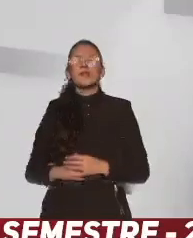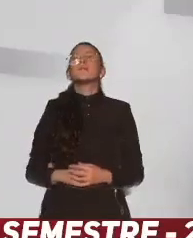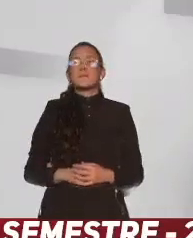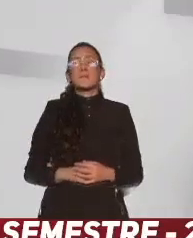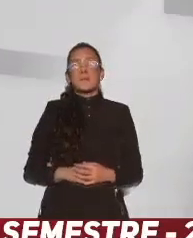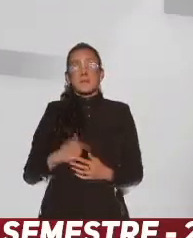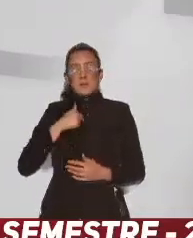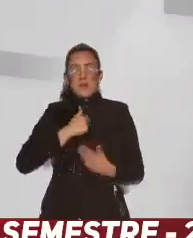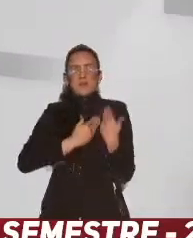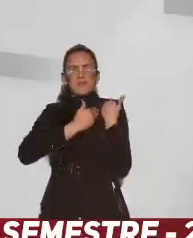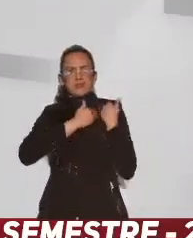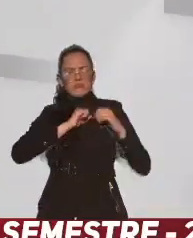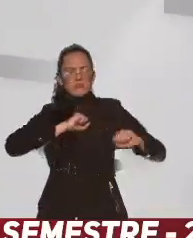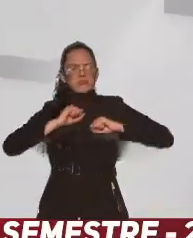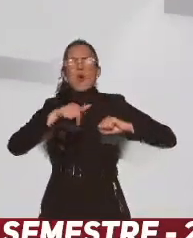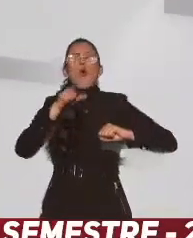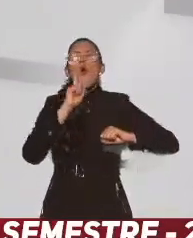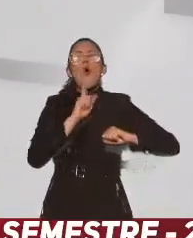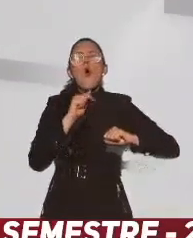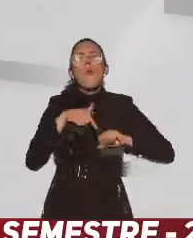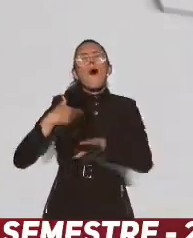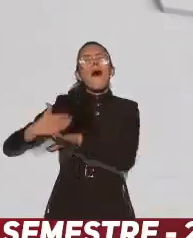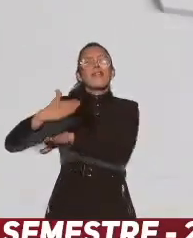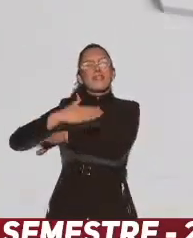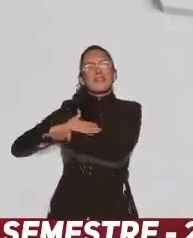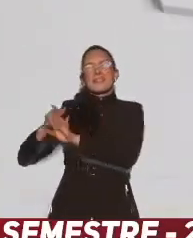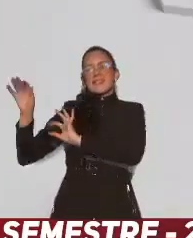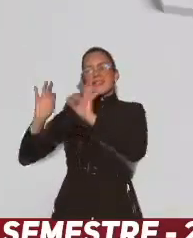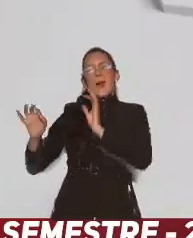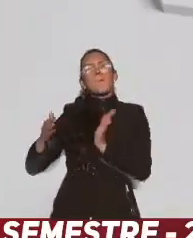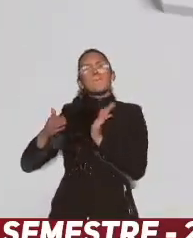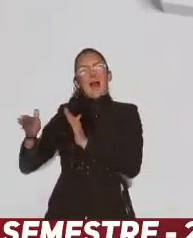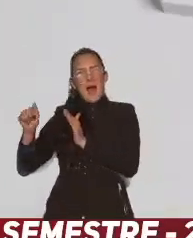del proceso de planeamiento desarrollado a través de fases